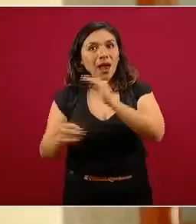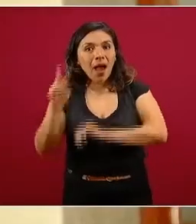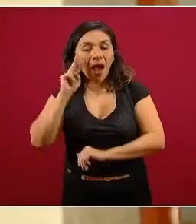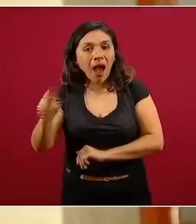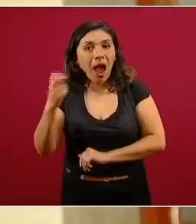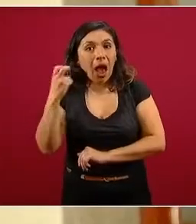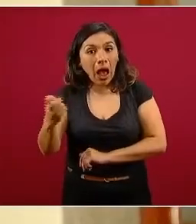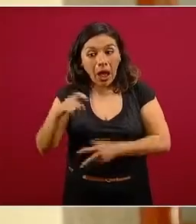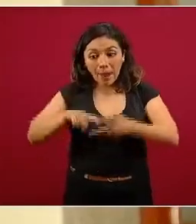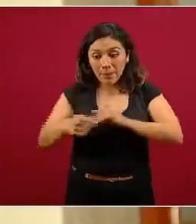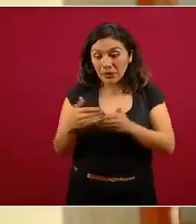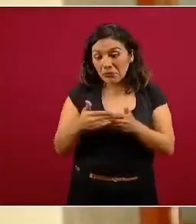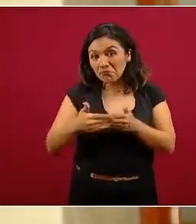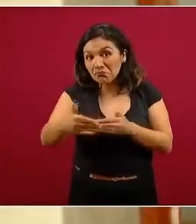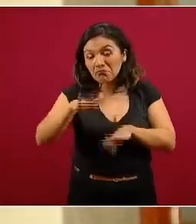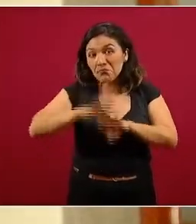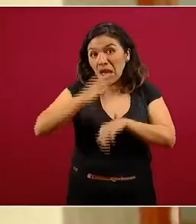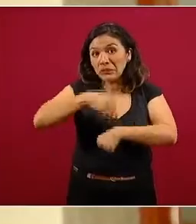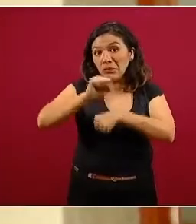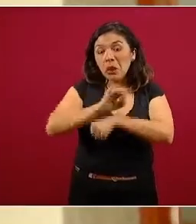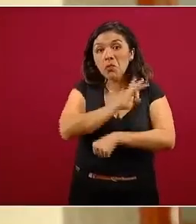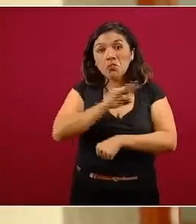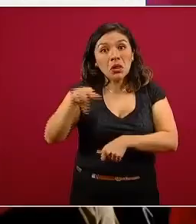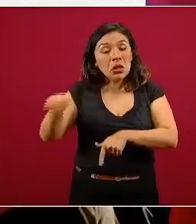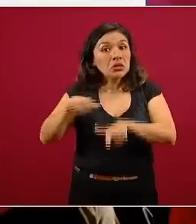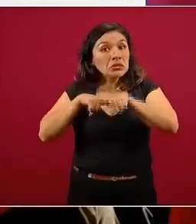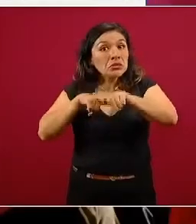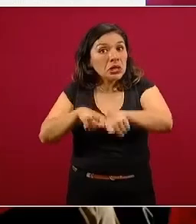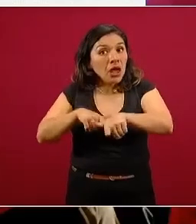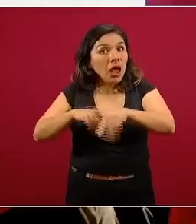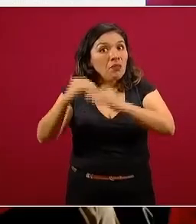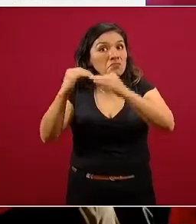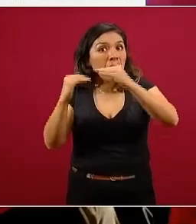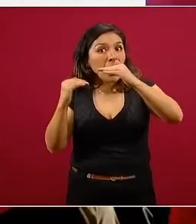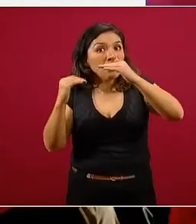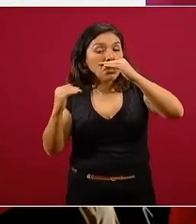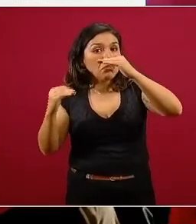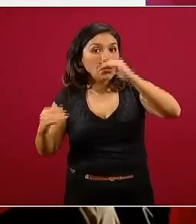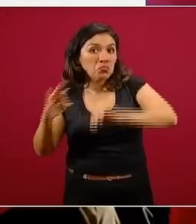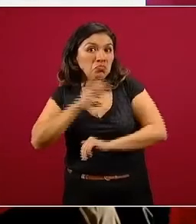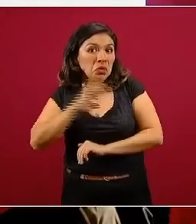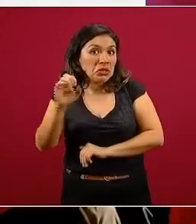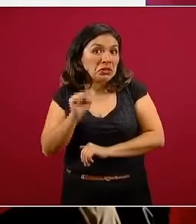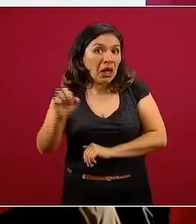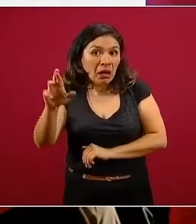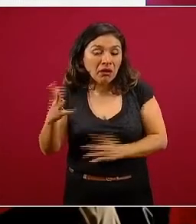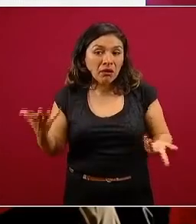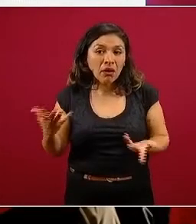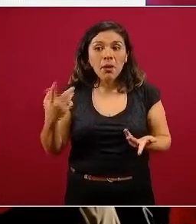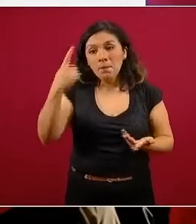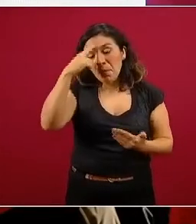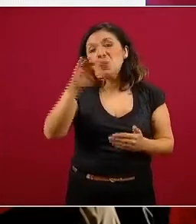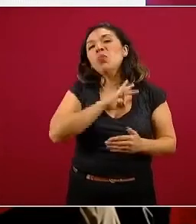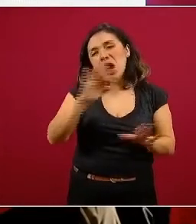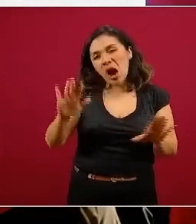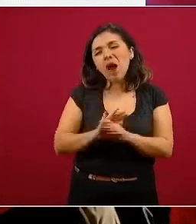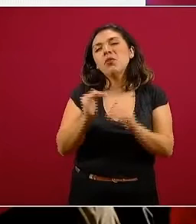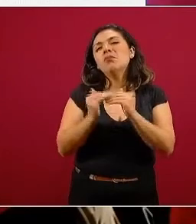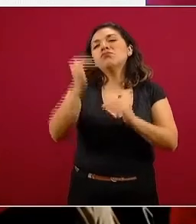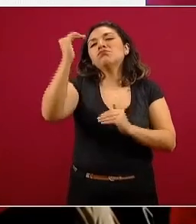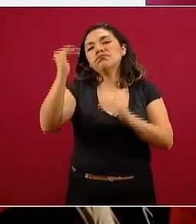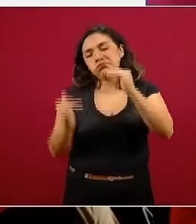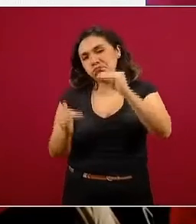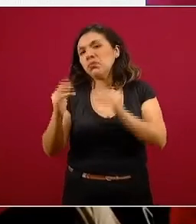cómo durante esta semana esta proporción pudiera estarse moviendo tanto hacia arriba como hacia abajo. Vamos